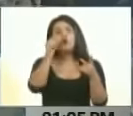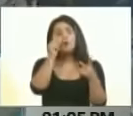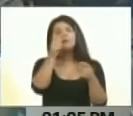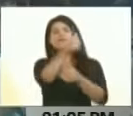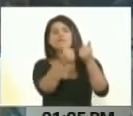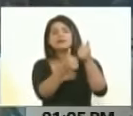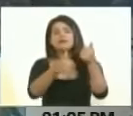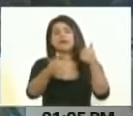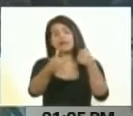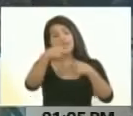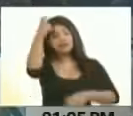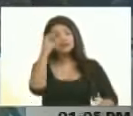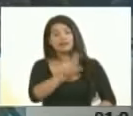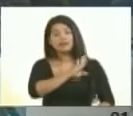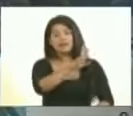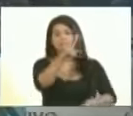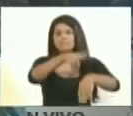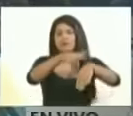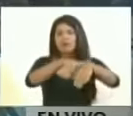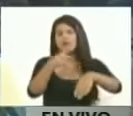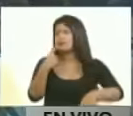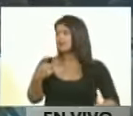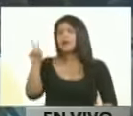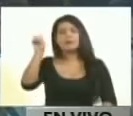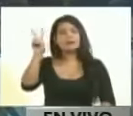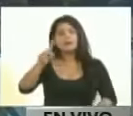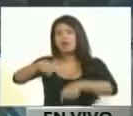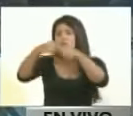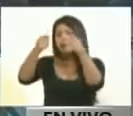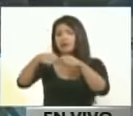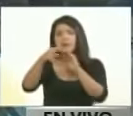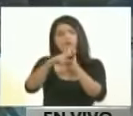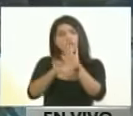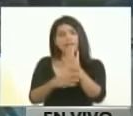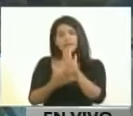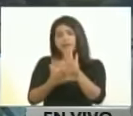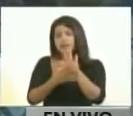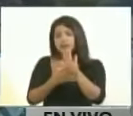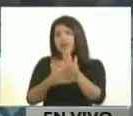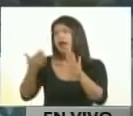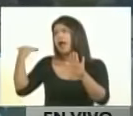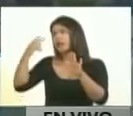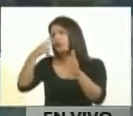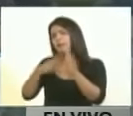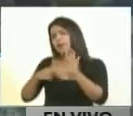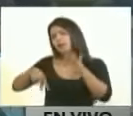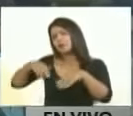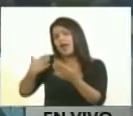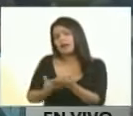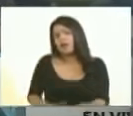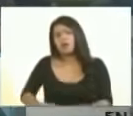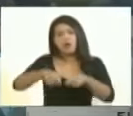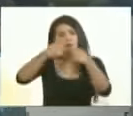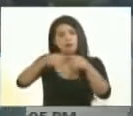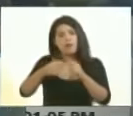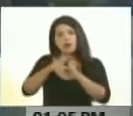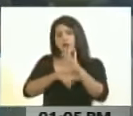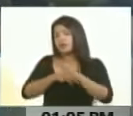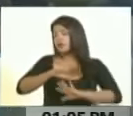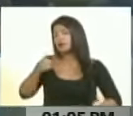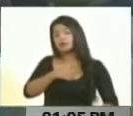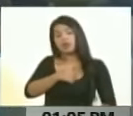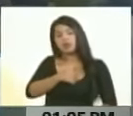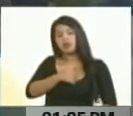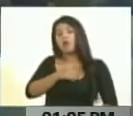vicecanciller de Paraguay, insiste en que Venezuela ha incumplido las normativas desde el año 2012 y que esto podría tener